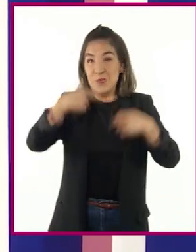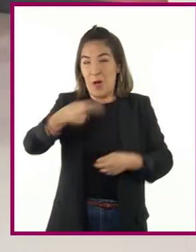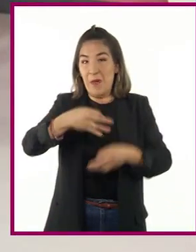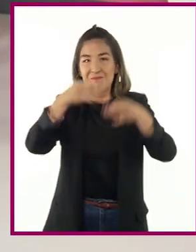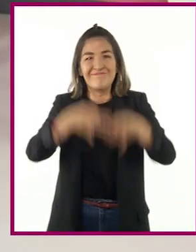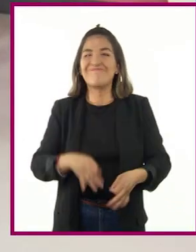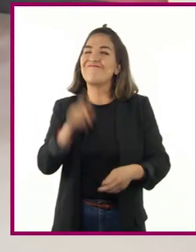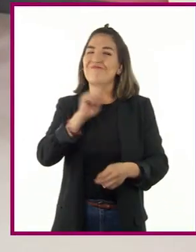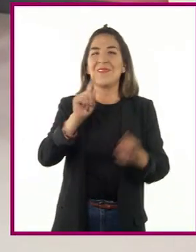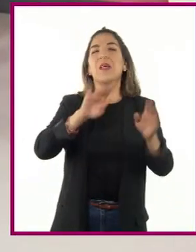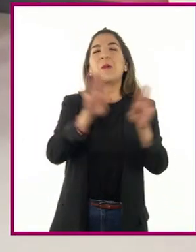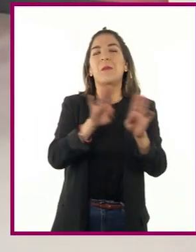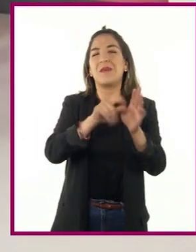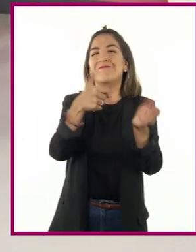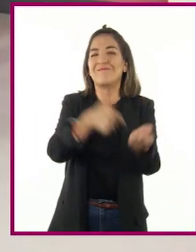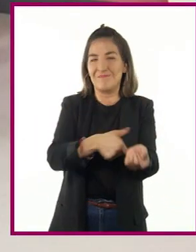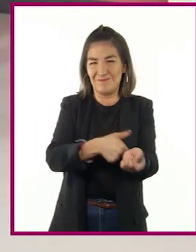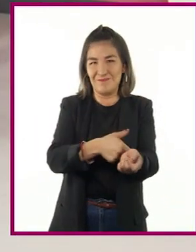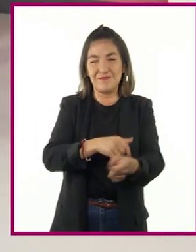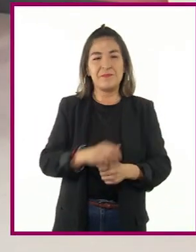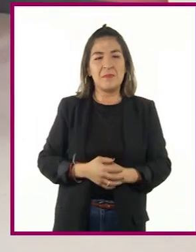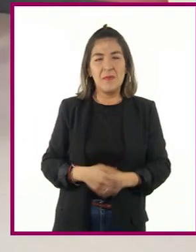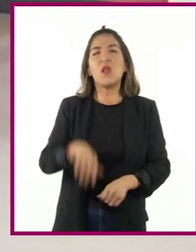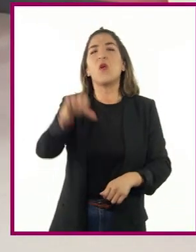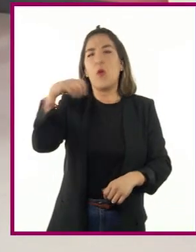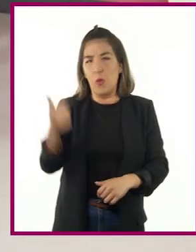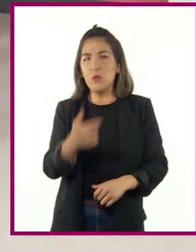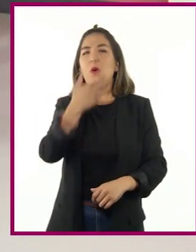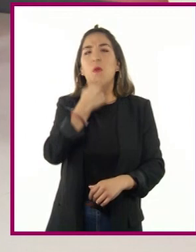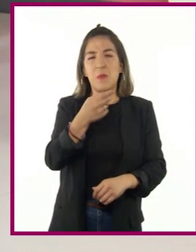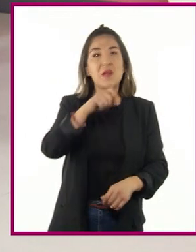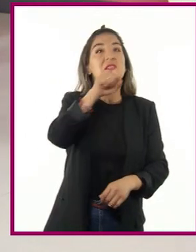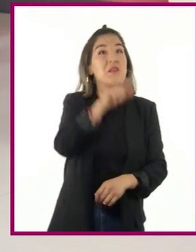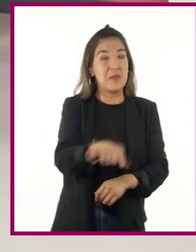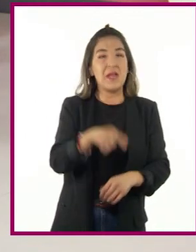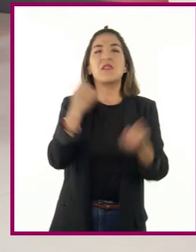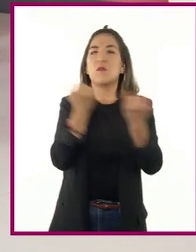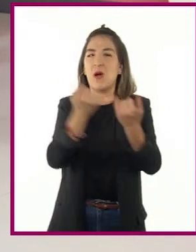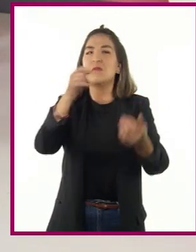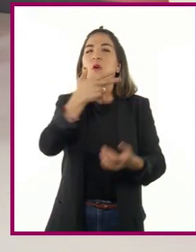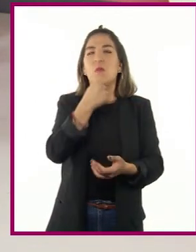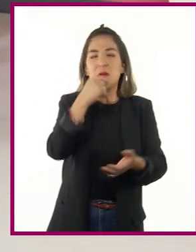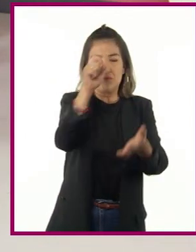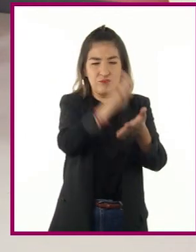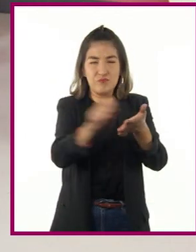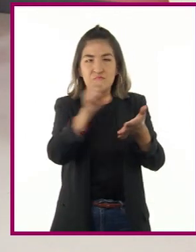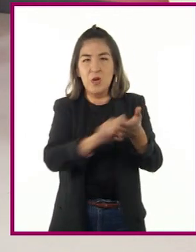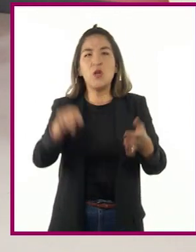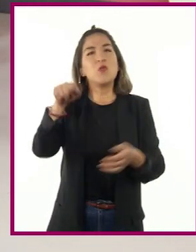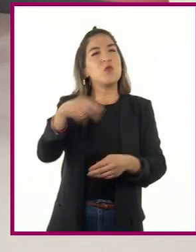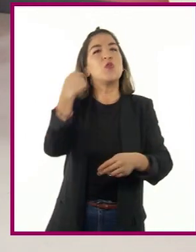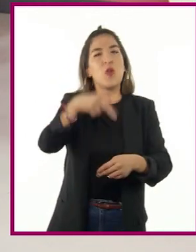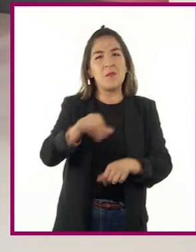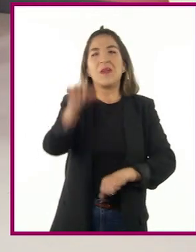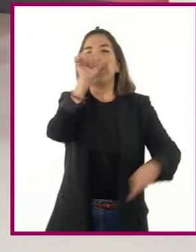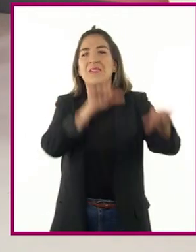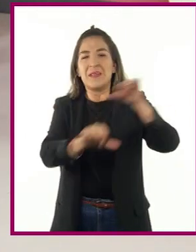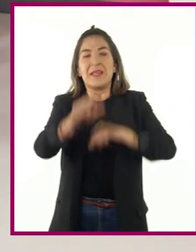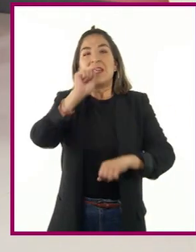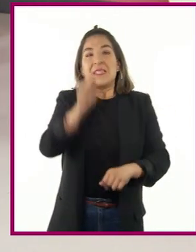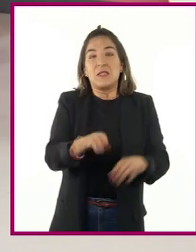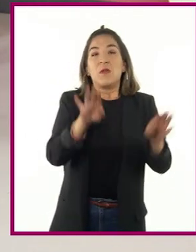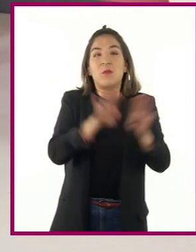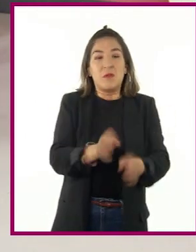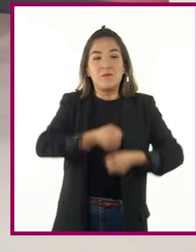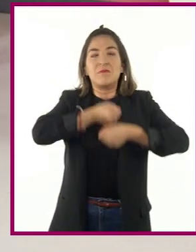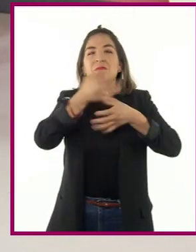seudónimo. También ha habido autores masculinos que han utilizado seudónimos femeninos por considerar que el género literario al que